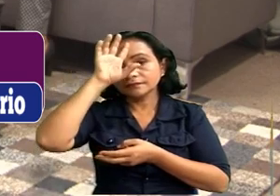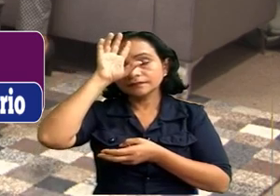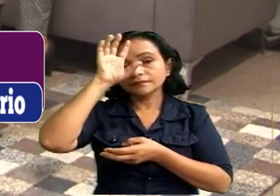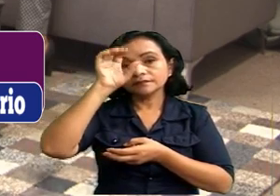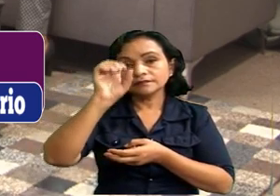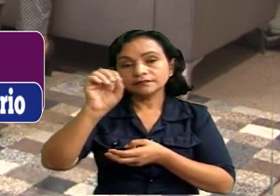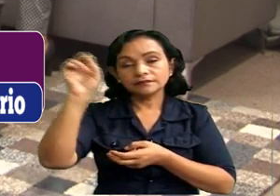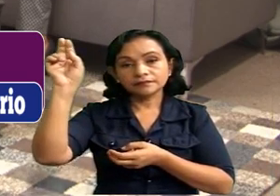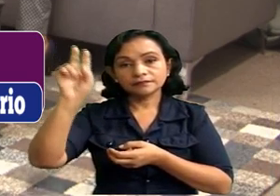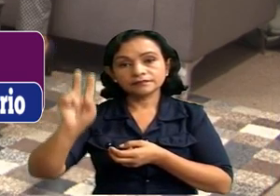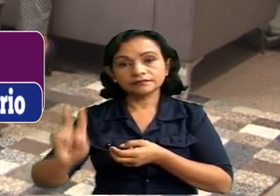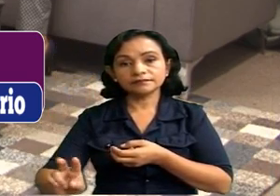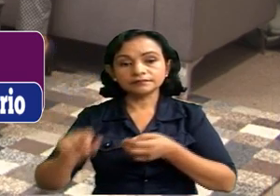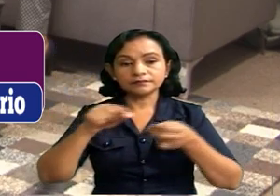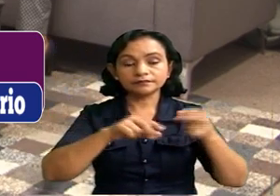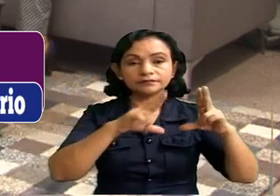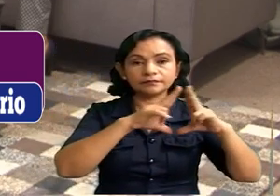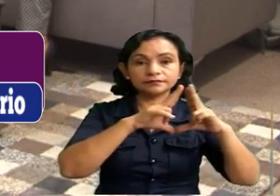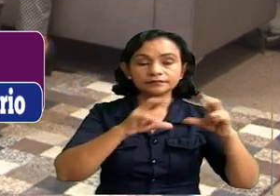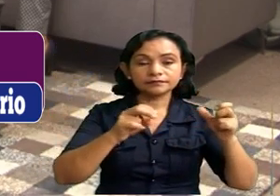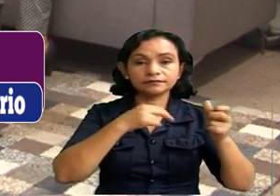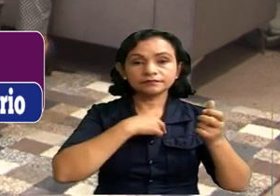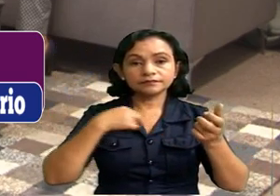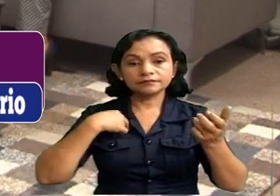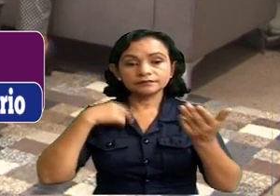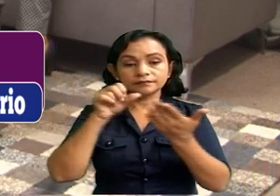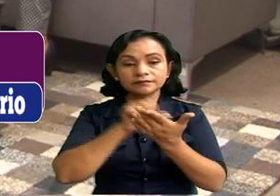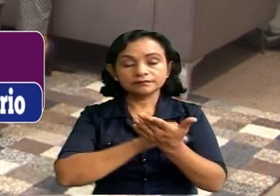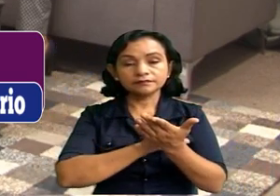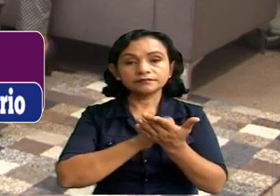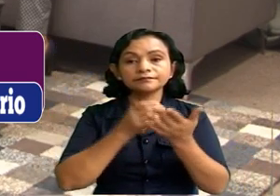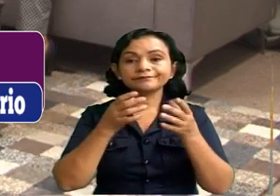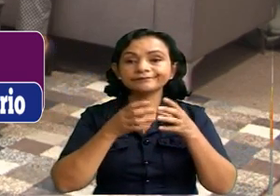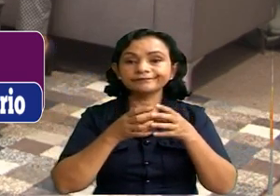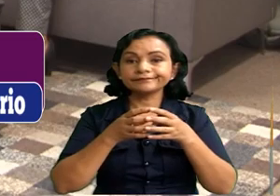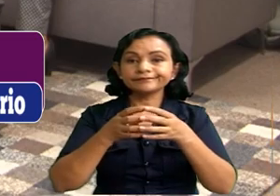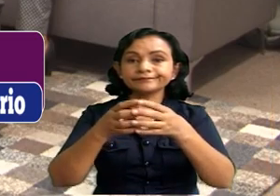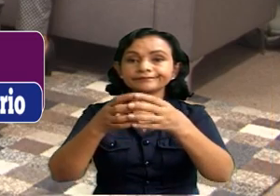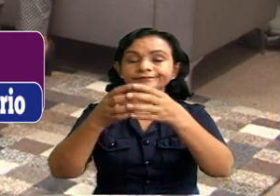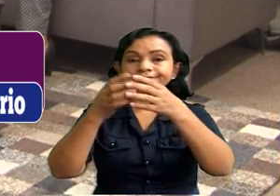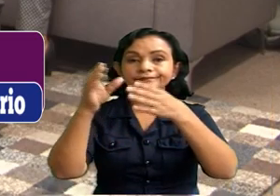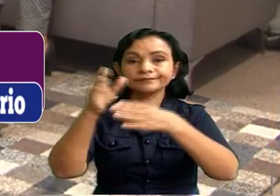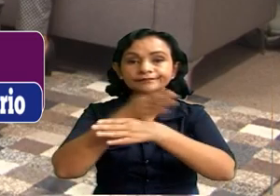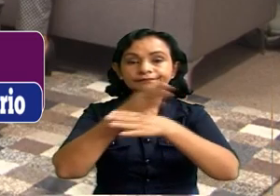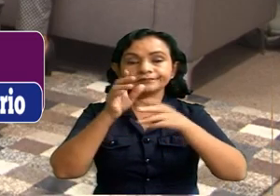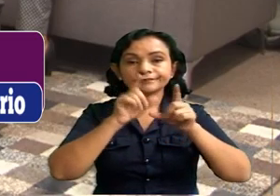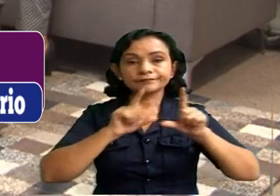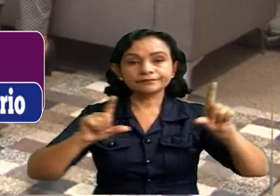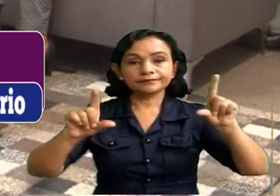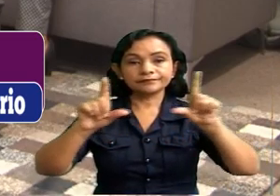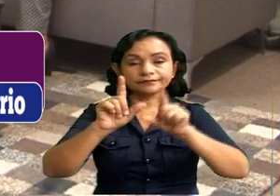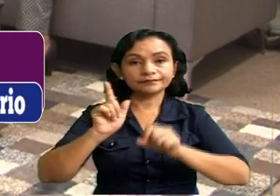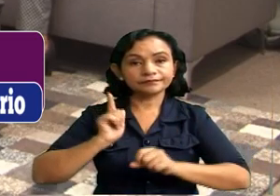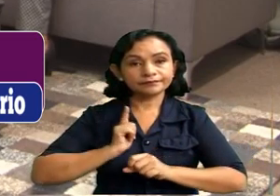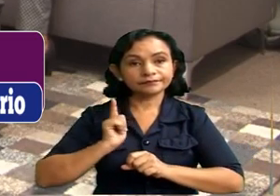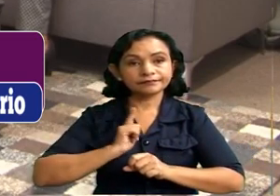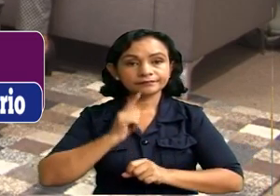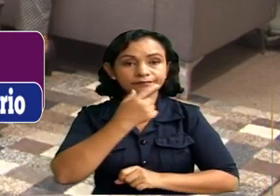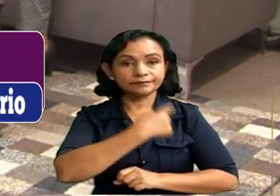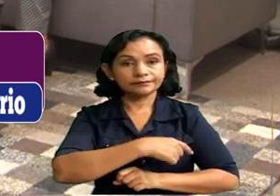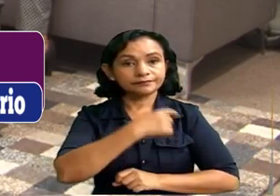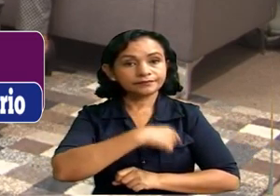Desarrollamos una agenda de intercambio, vamos a los territorios. Por ejemplo, aquí tenemos una escuela, que es la